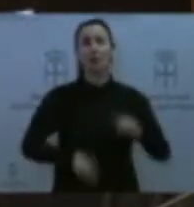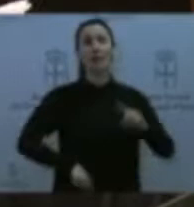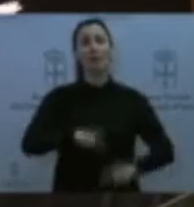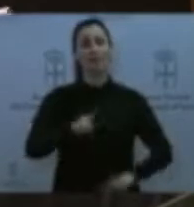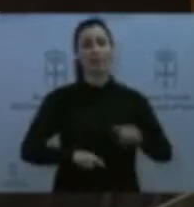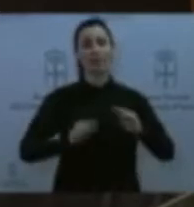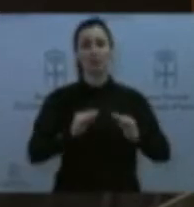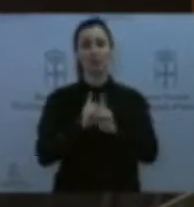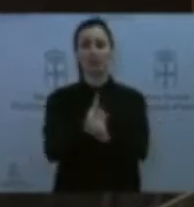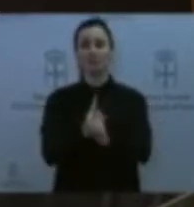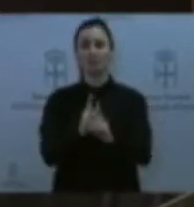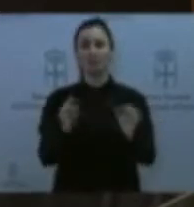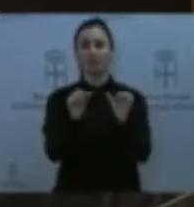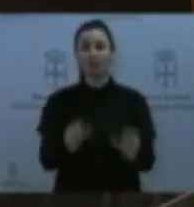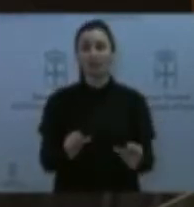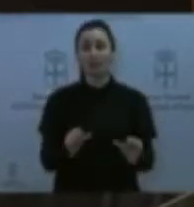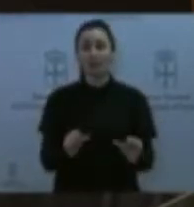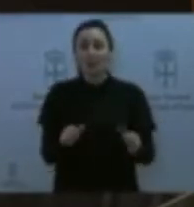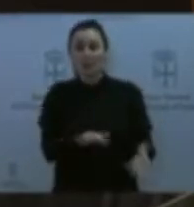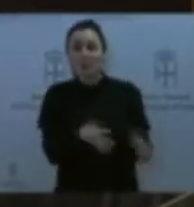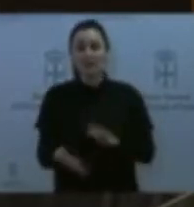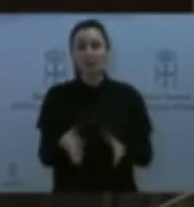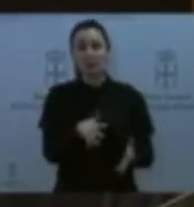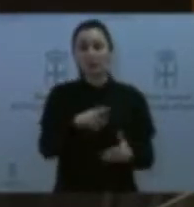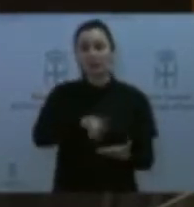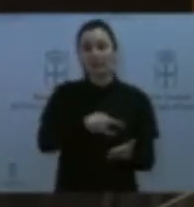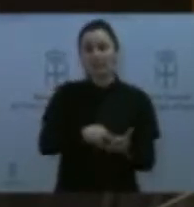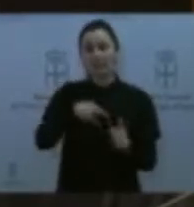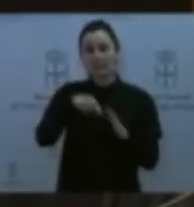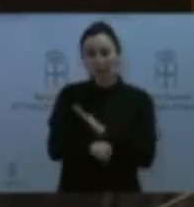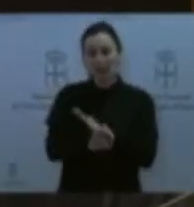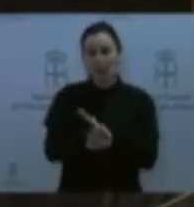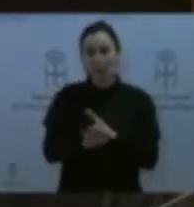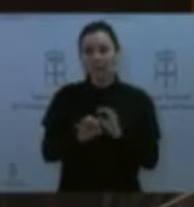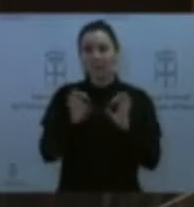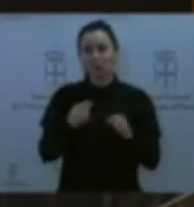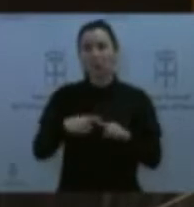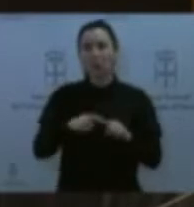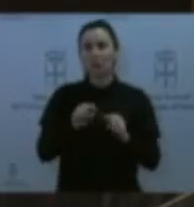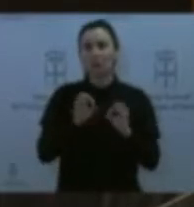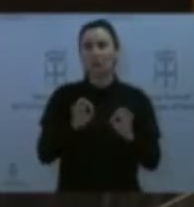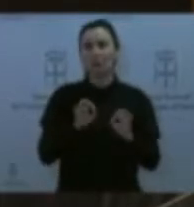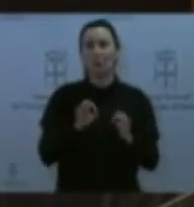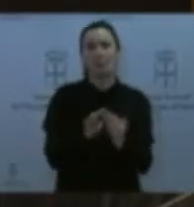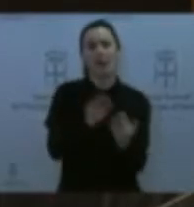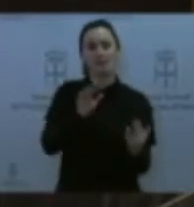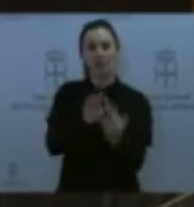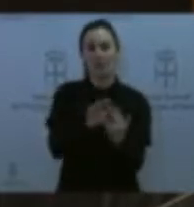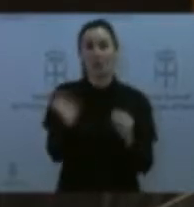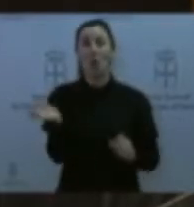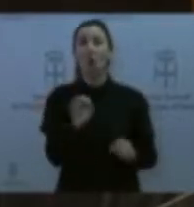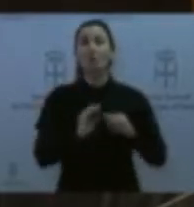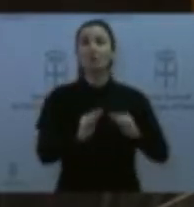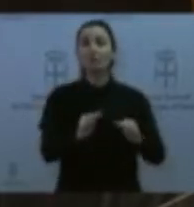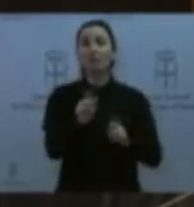menos complejidad técnica y de equipamientos, mayor o menor dotación de profesionales. Respecto a la acusación que me hace de presumir